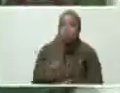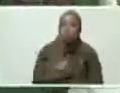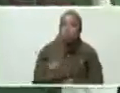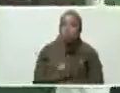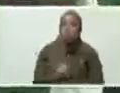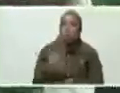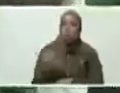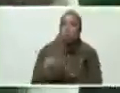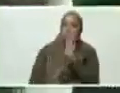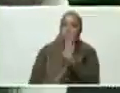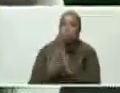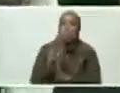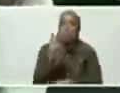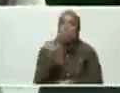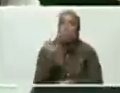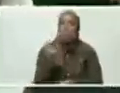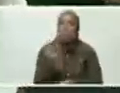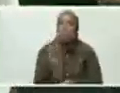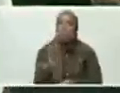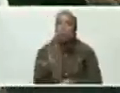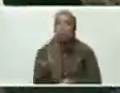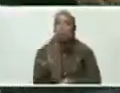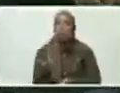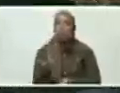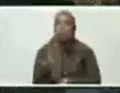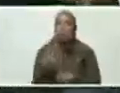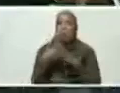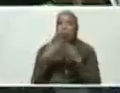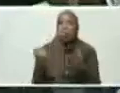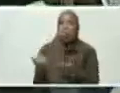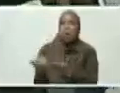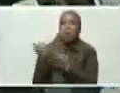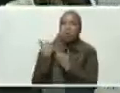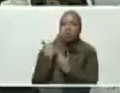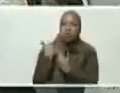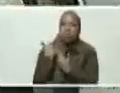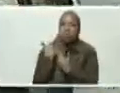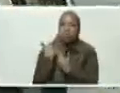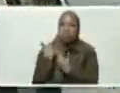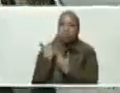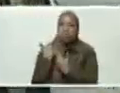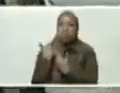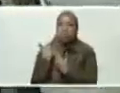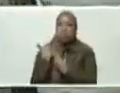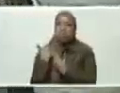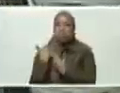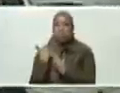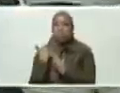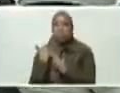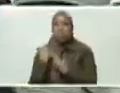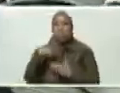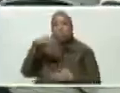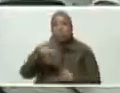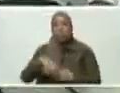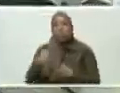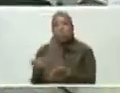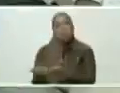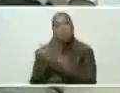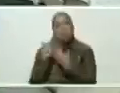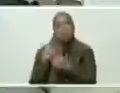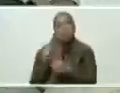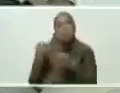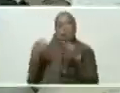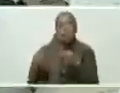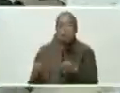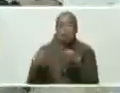dañar la recuperación económica que más bien todos ayudemos a que el país se recupere plena